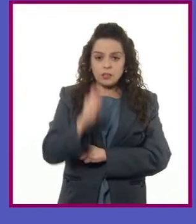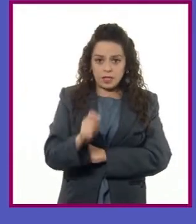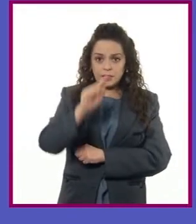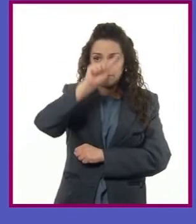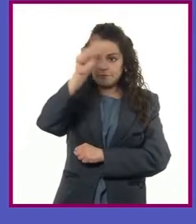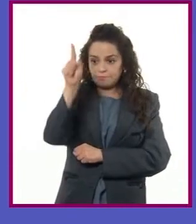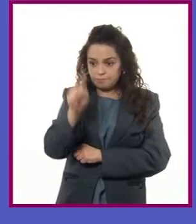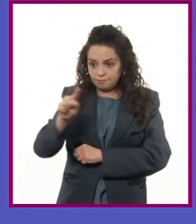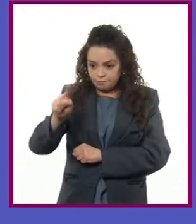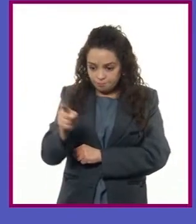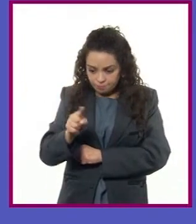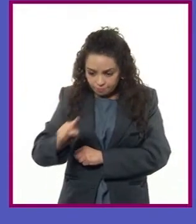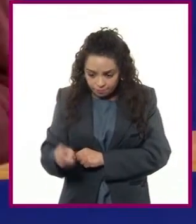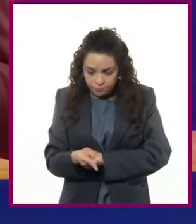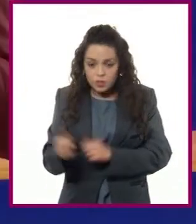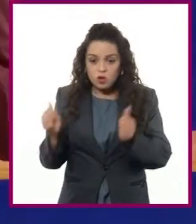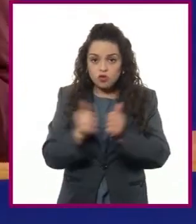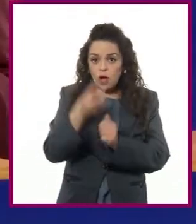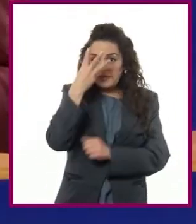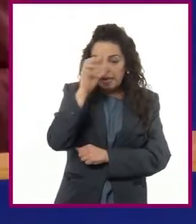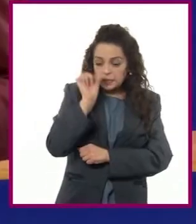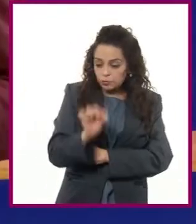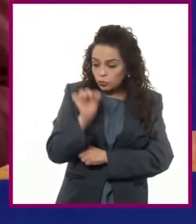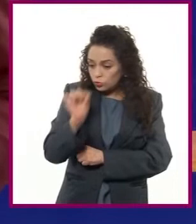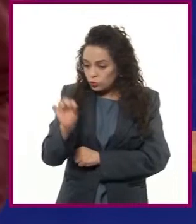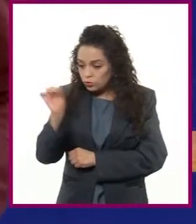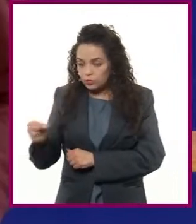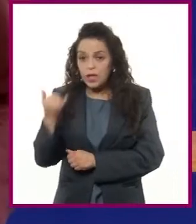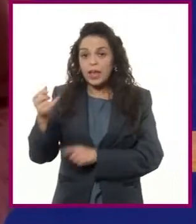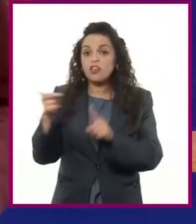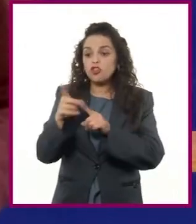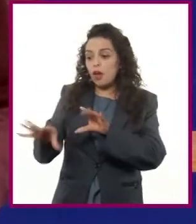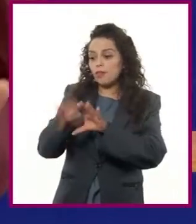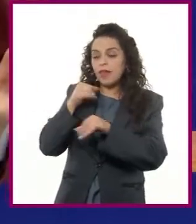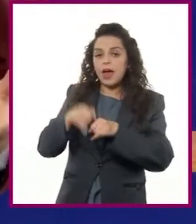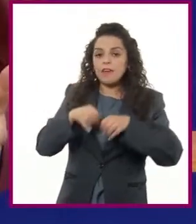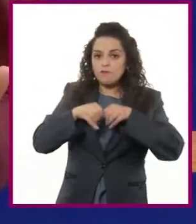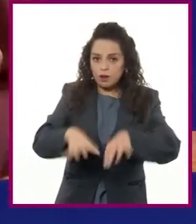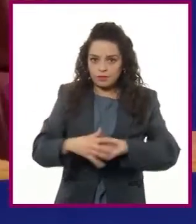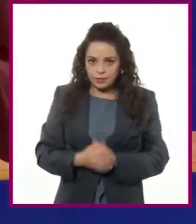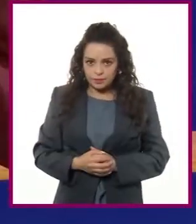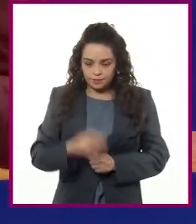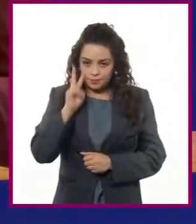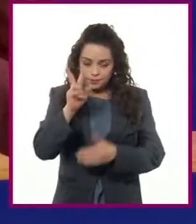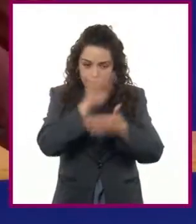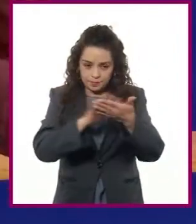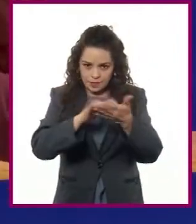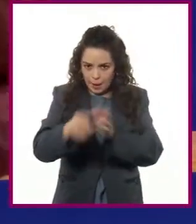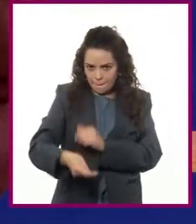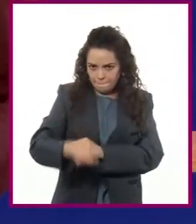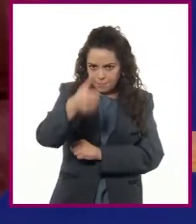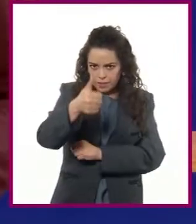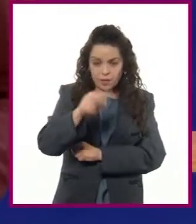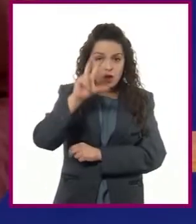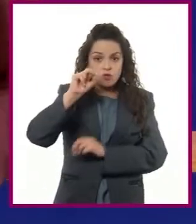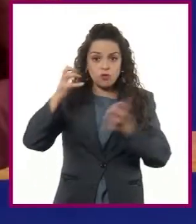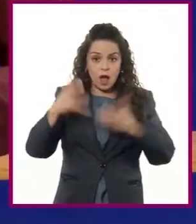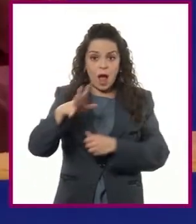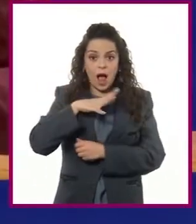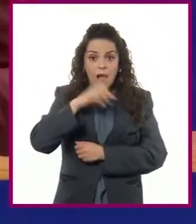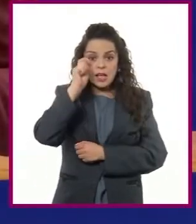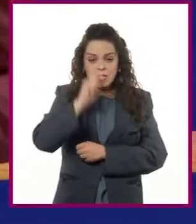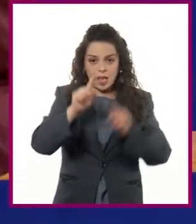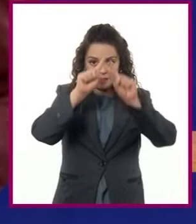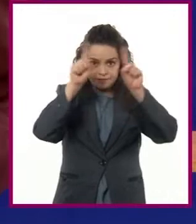entre paréntesis. Leamos la primera y observemos que, pese a los corchetes, el